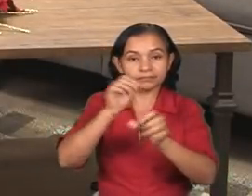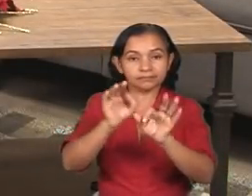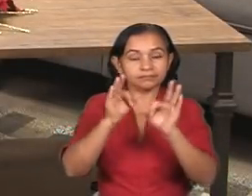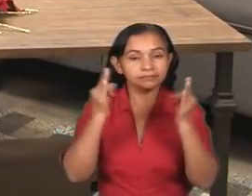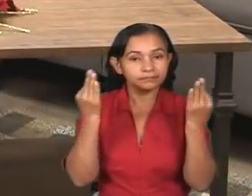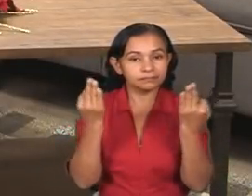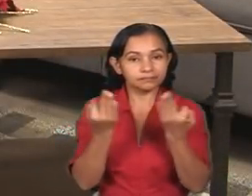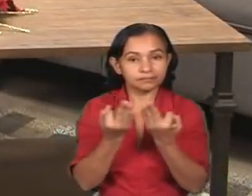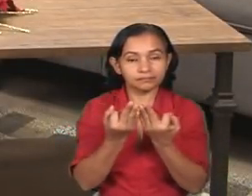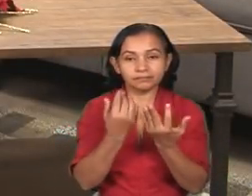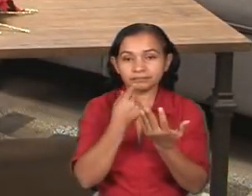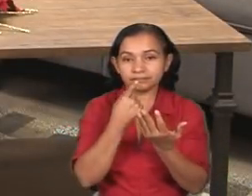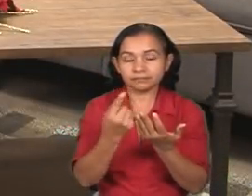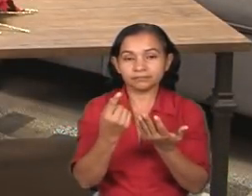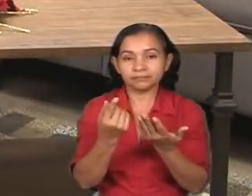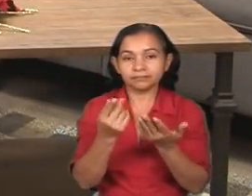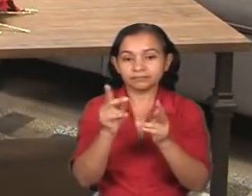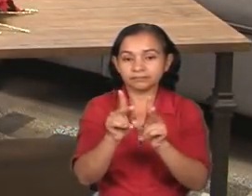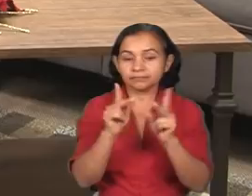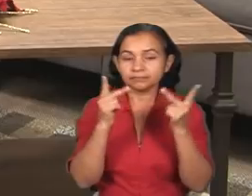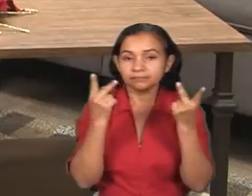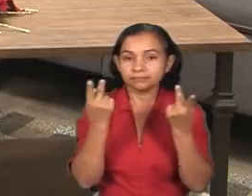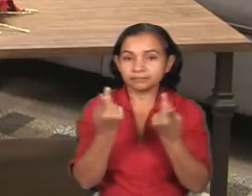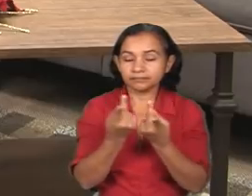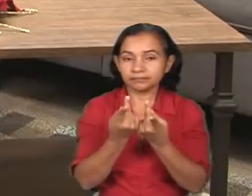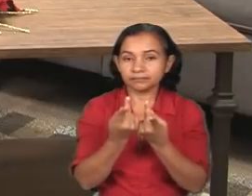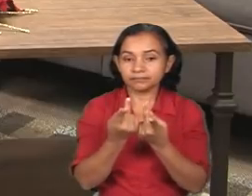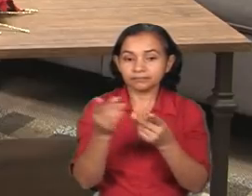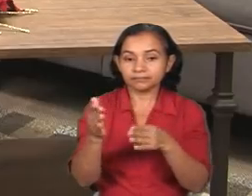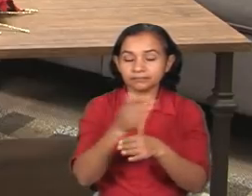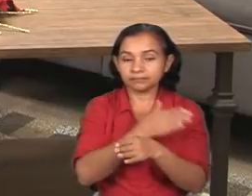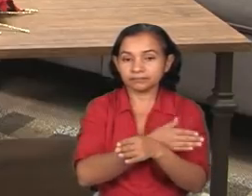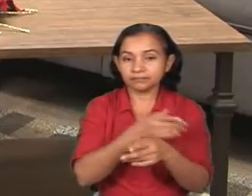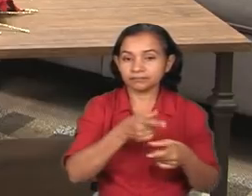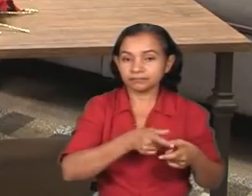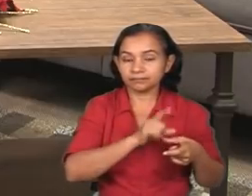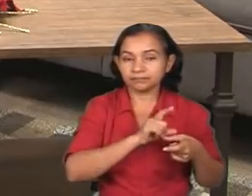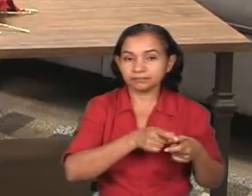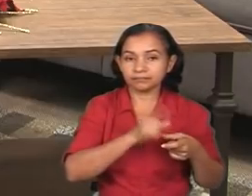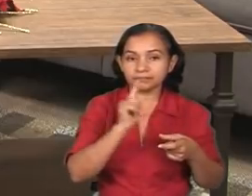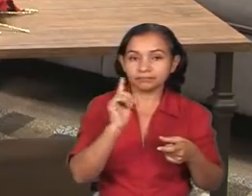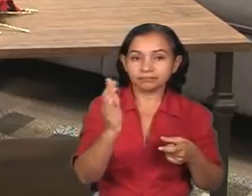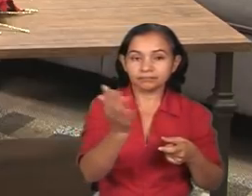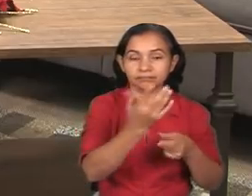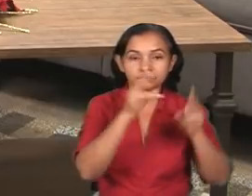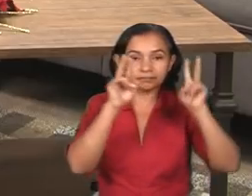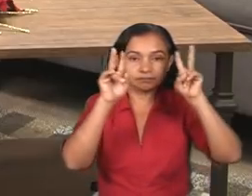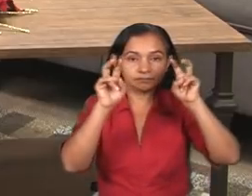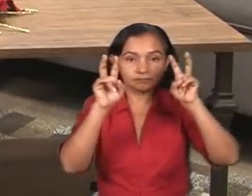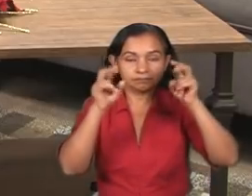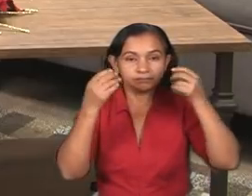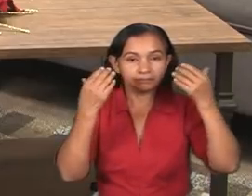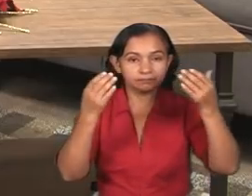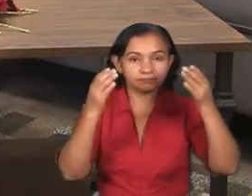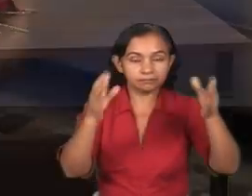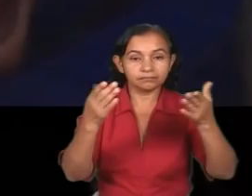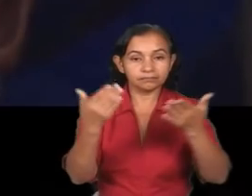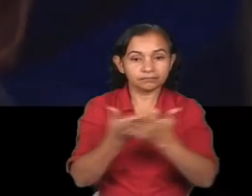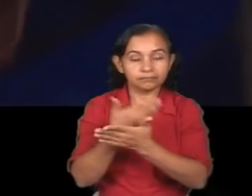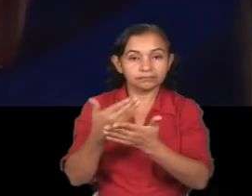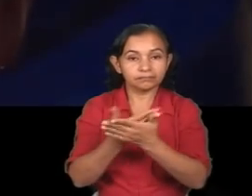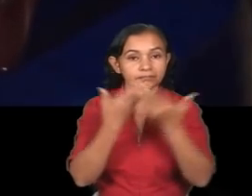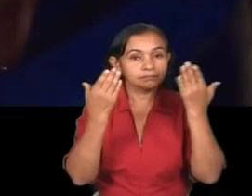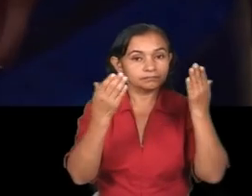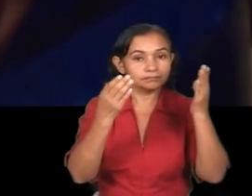mencionaba. Pero como te digo, un pueblo con agua potable, alcantarillado sanitario, todo este tema de los nuevos emprendimientos, de los pequeños emprendimientos, es